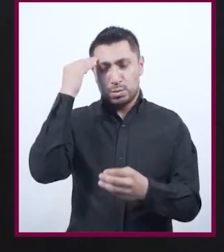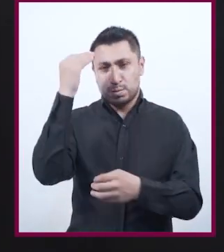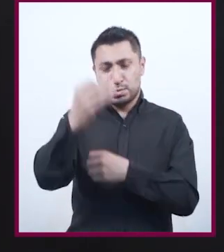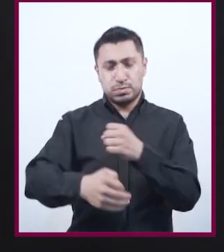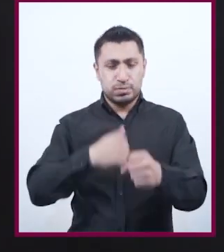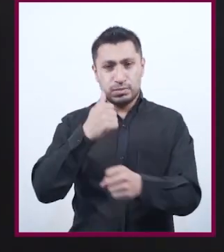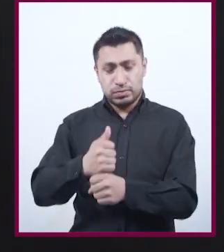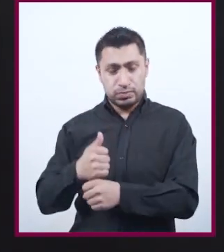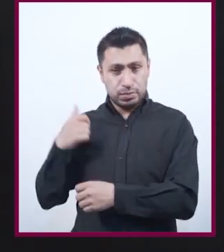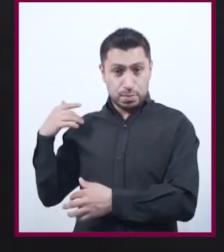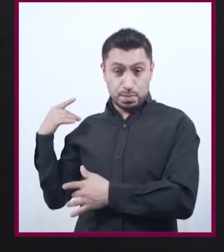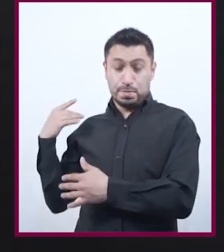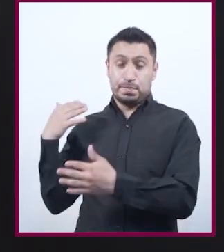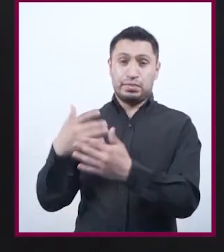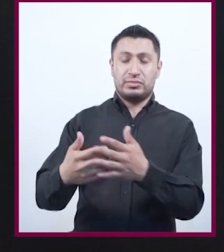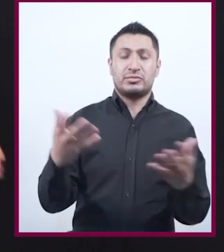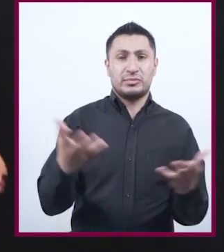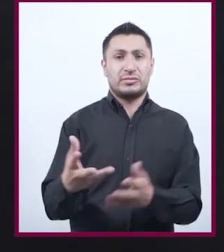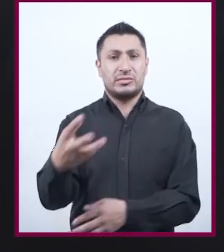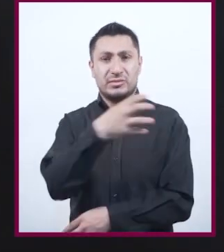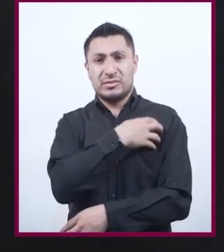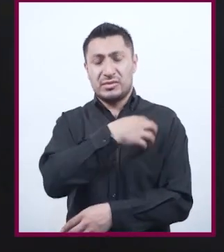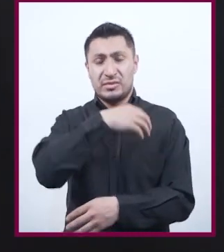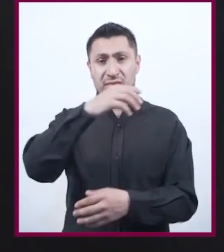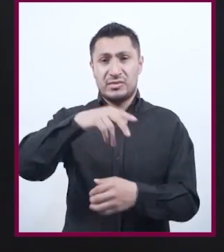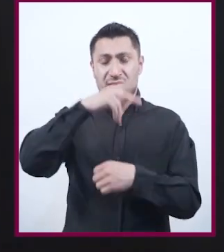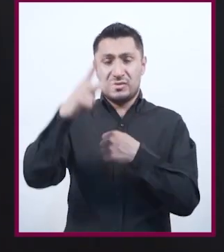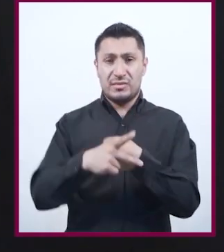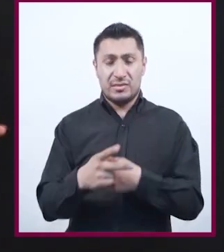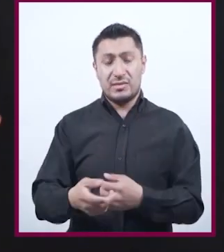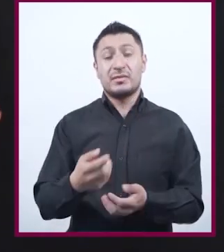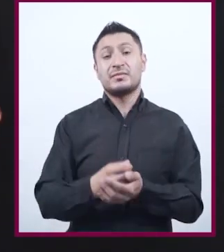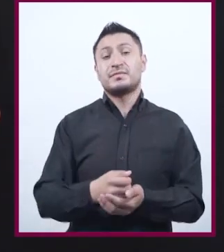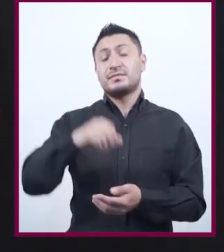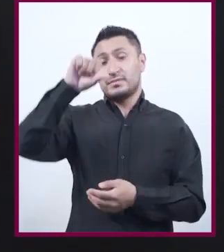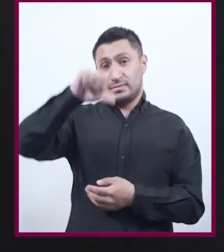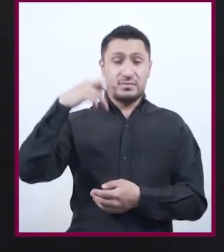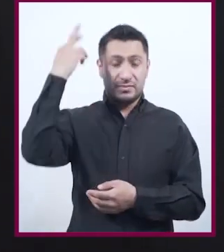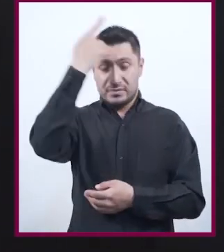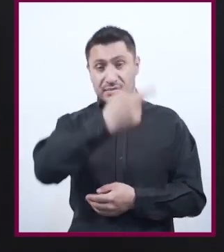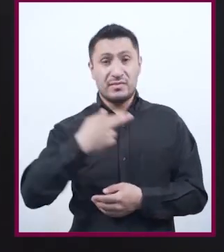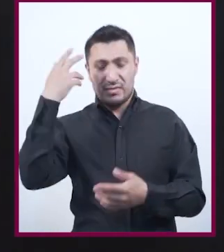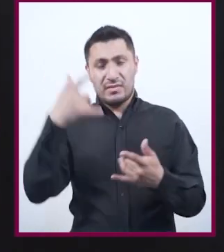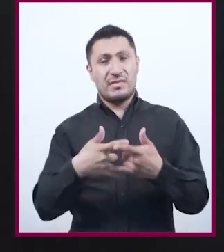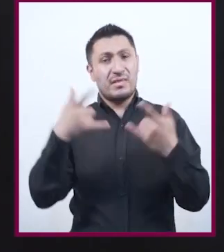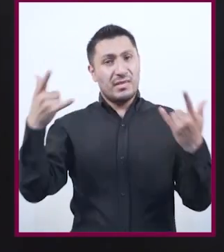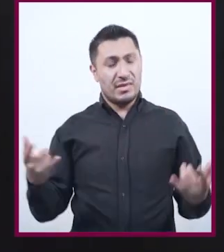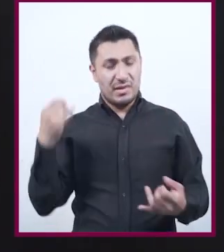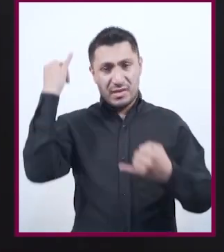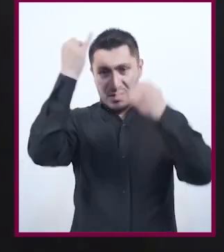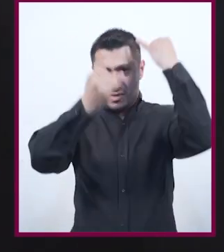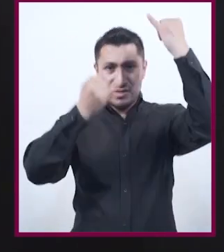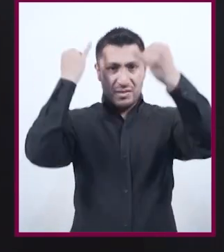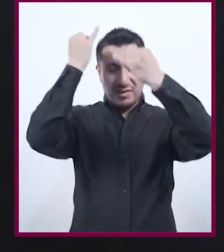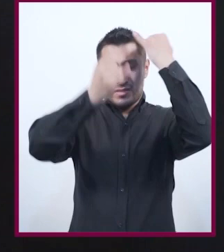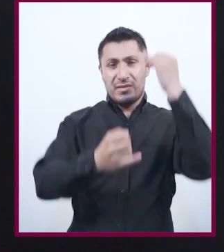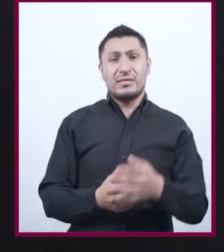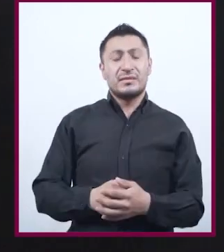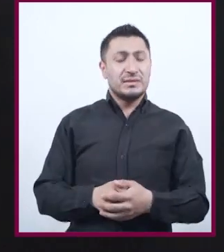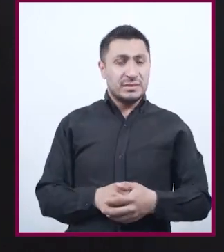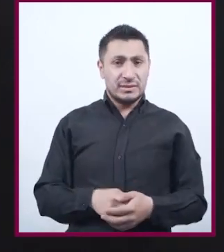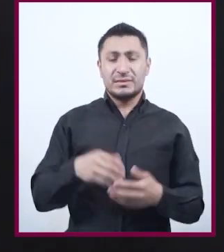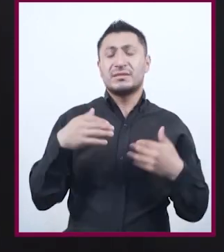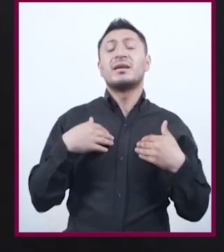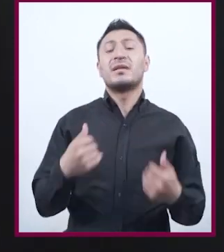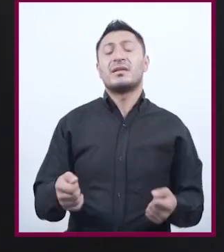celebrándose en la capital del país y que es resultado de procesos históricos que hoy vamos a revisar con empatía e imaginación